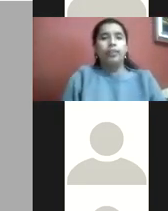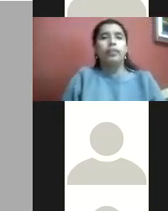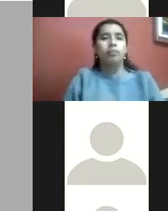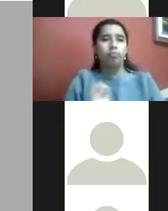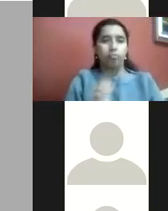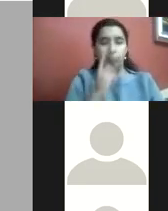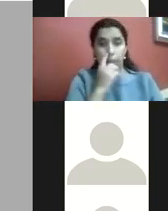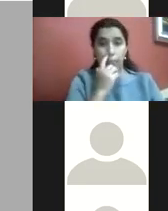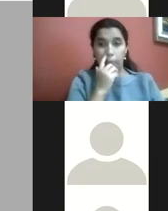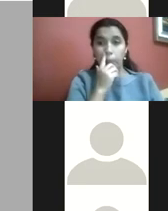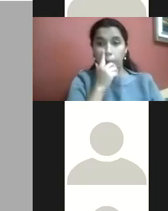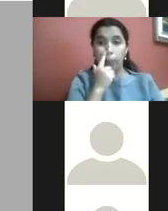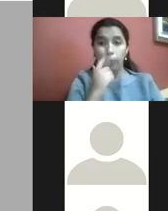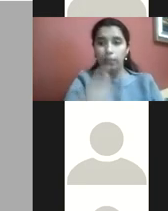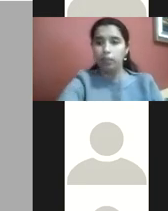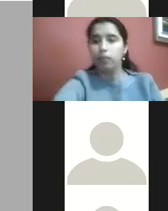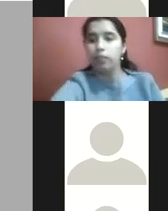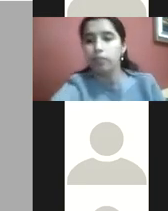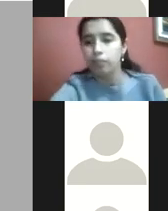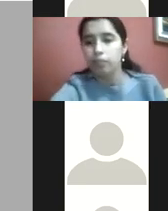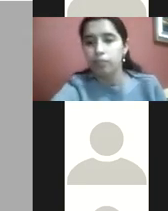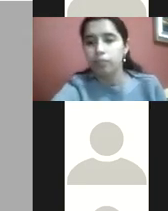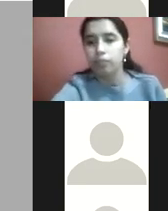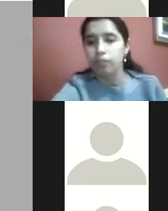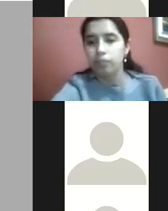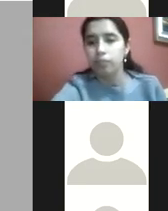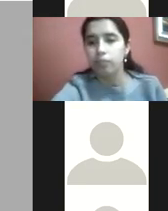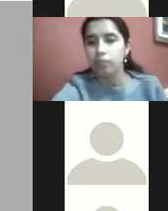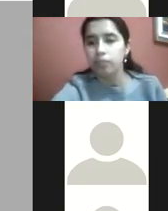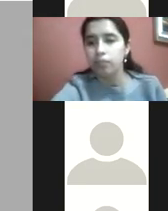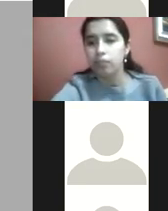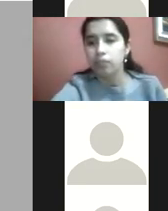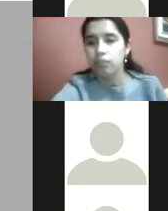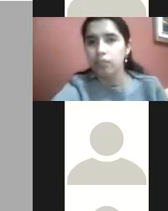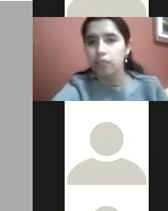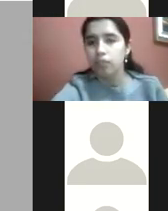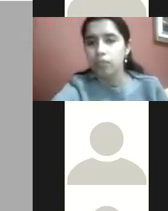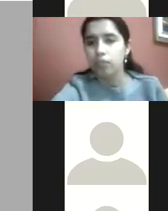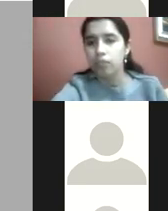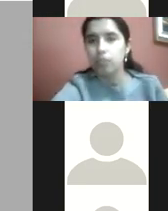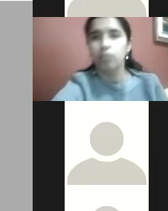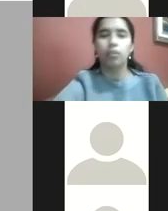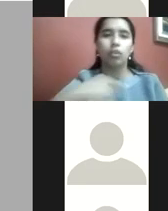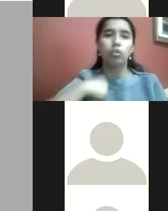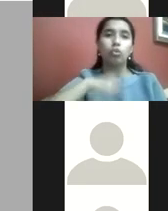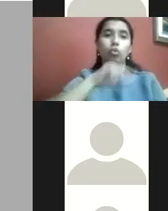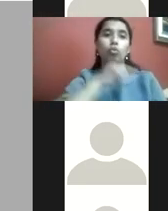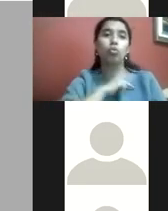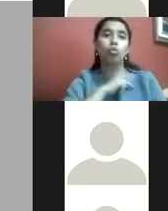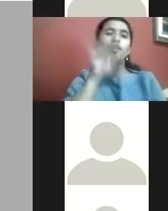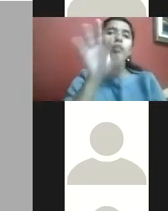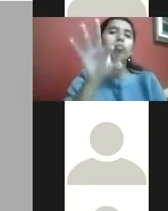sucede que como únicamente nosotros estamos considerando un grupo, hay que saber cuál sería el riesgo